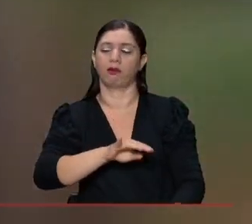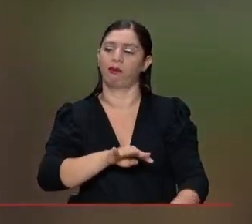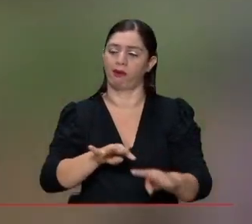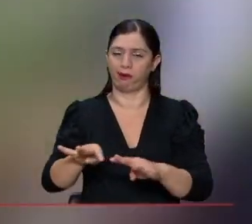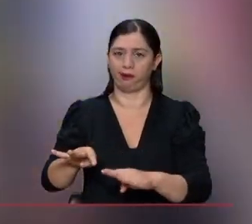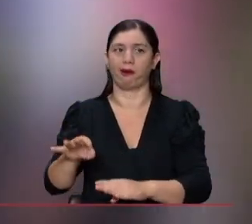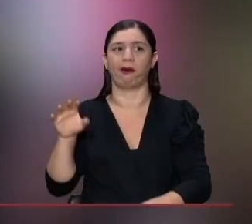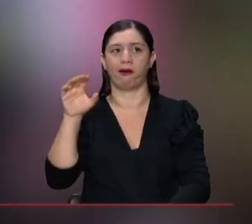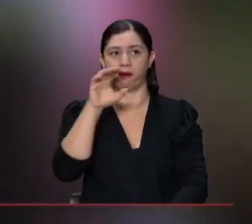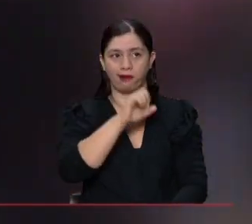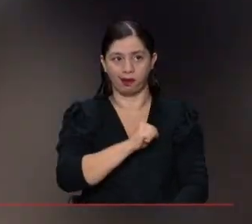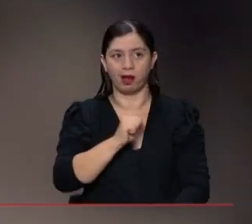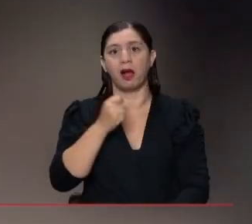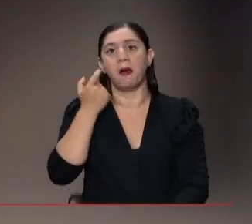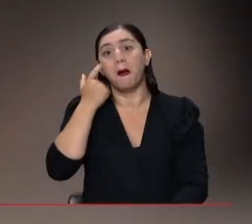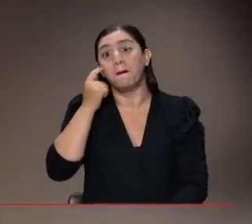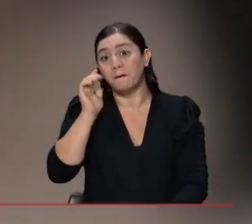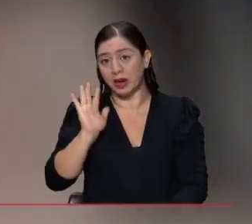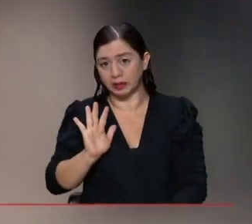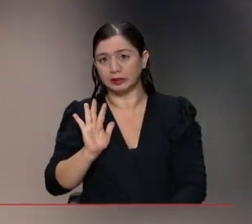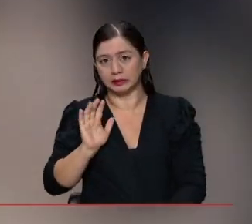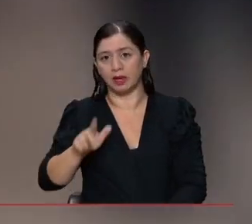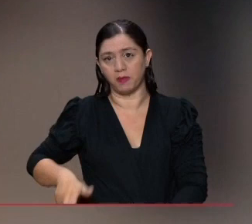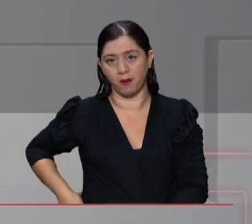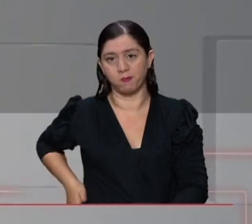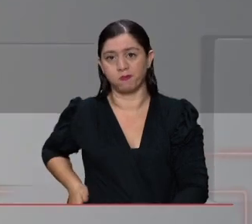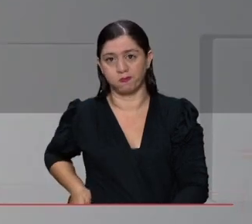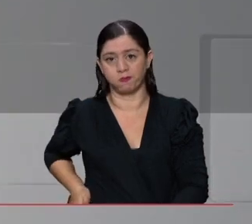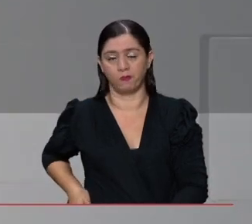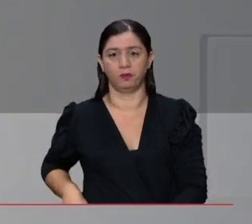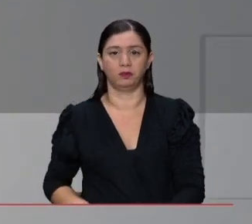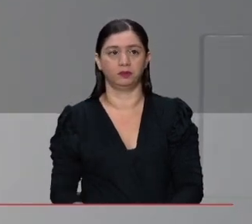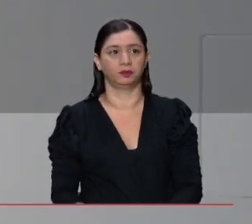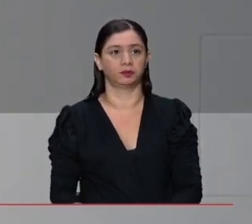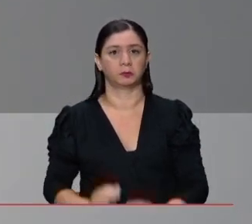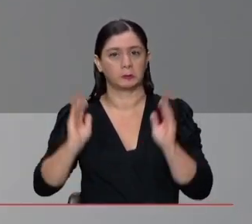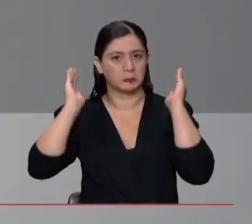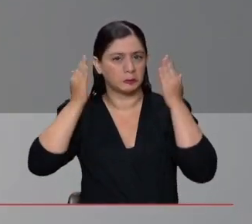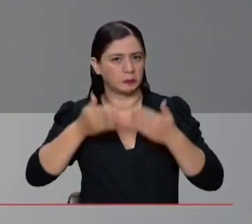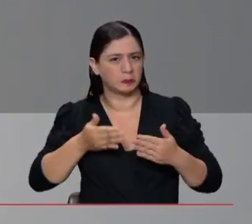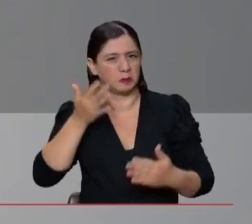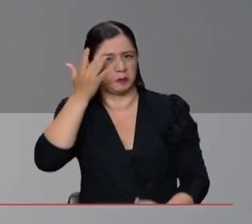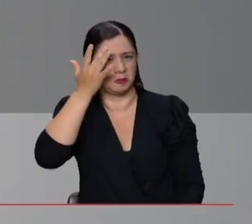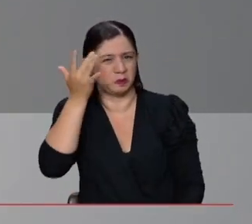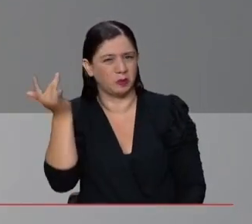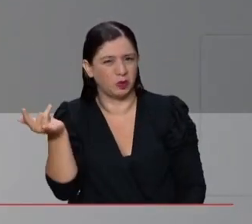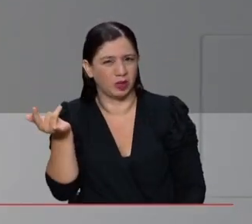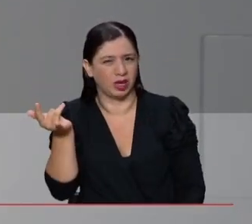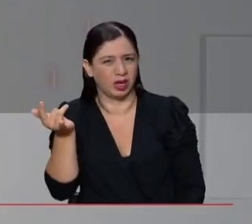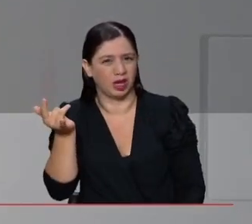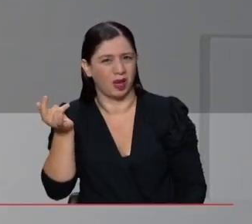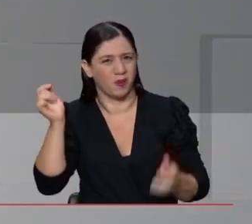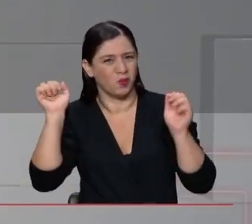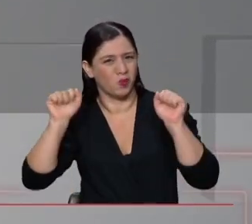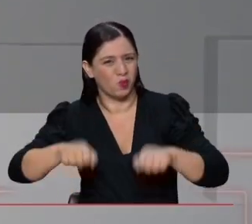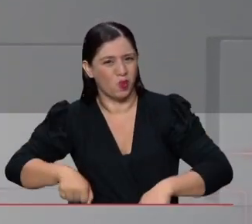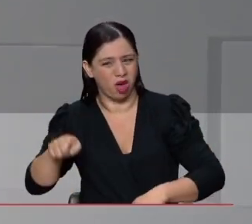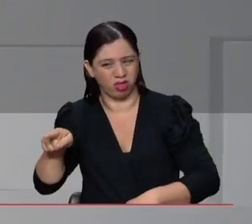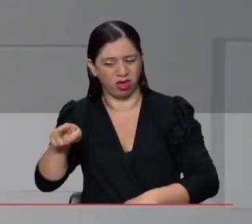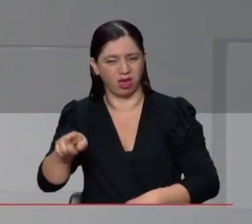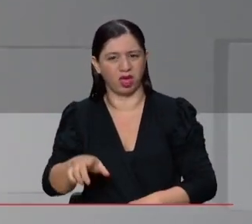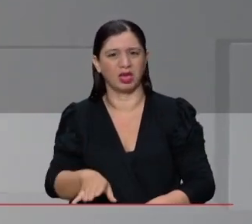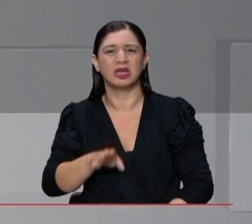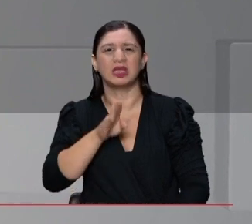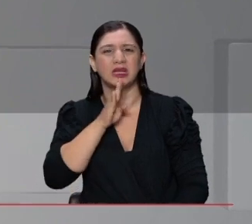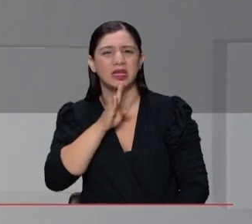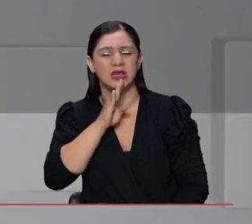con una chapuza donde presuntamente cargaba el arma. ¿Y por qué entonces se le permite este privilegio